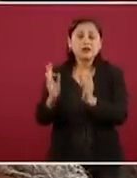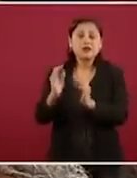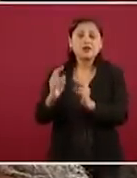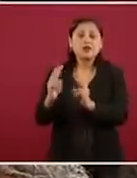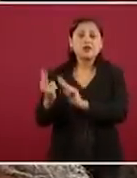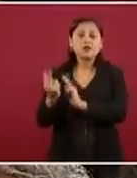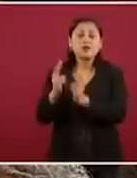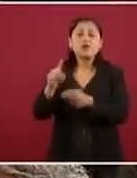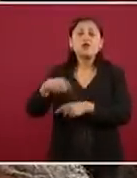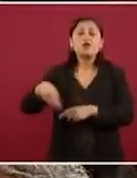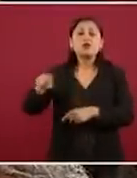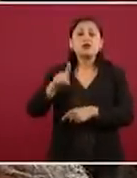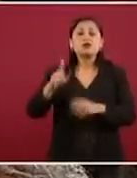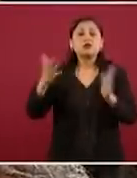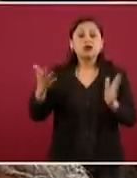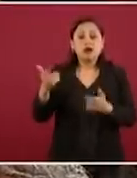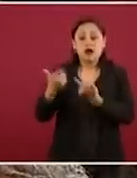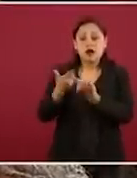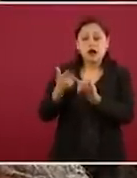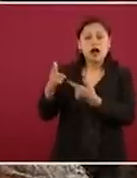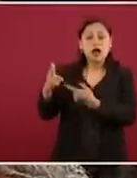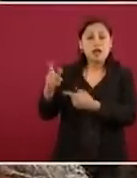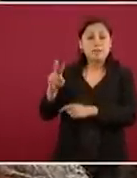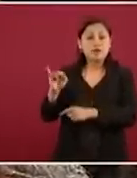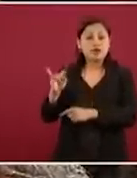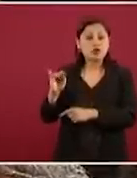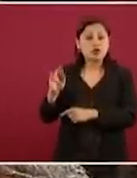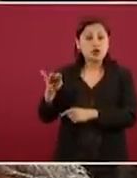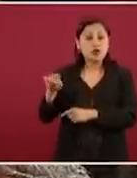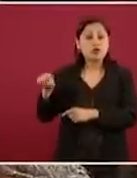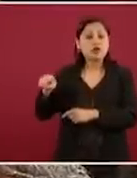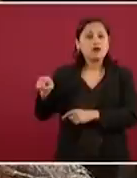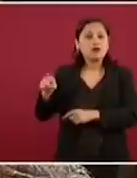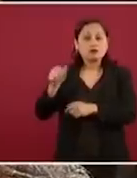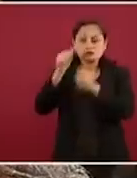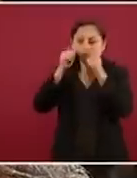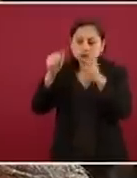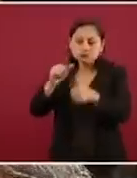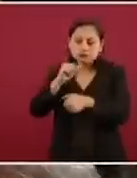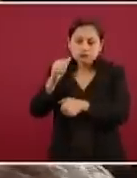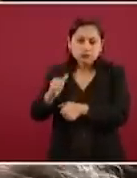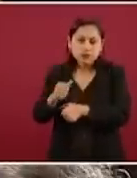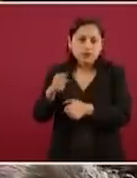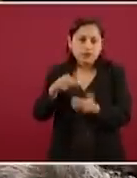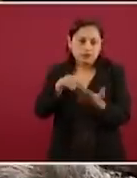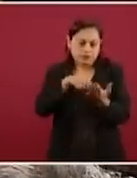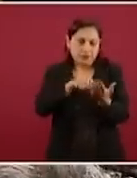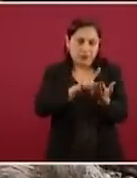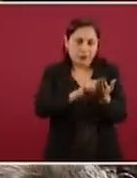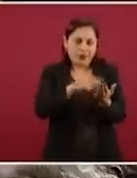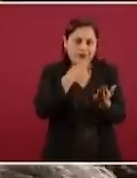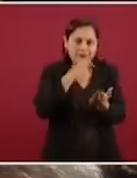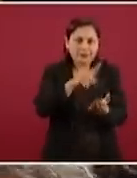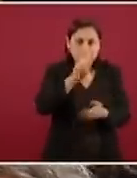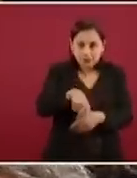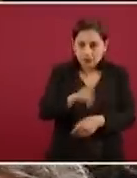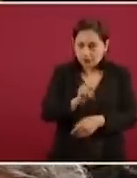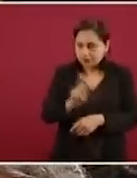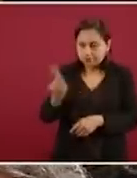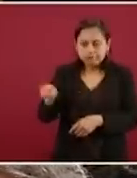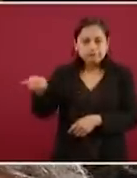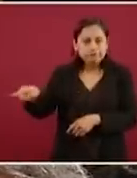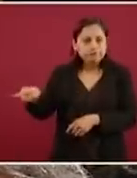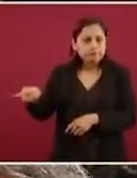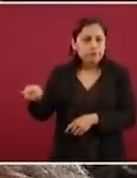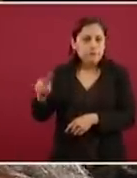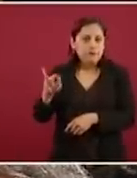con esos gobernantes que están con, como en el Porfiriato, bajo las órdenes de Grupo México. Gracias, señor,